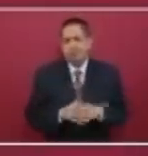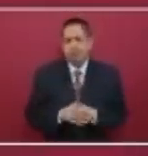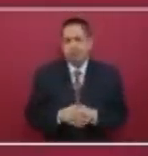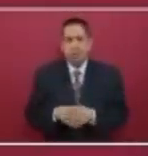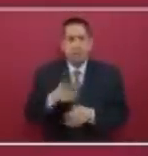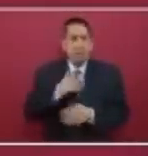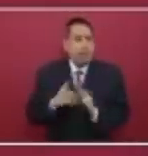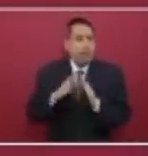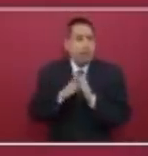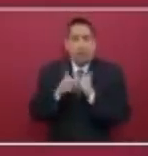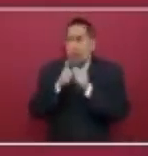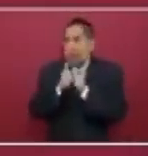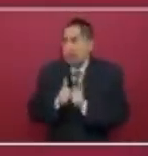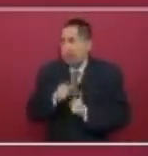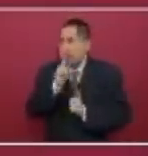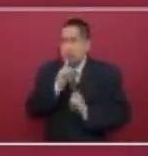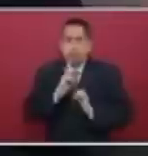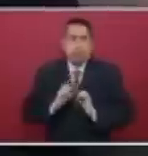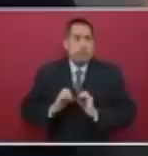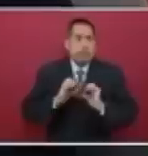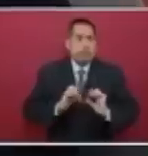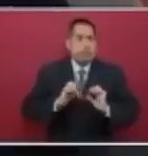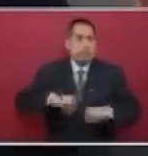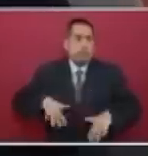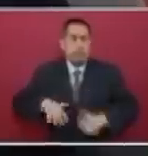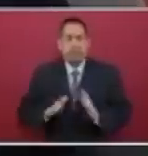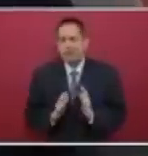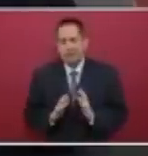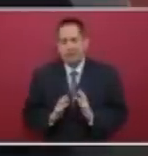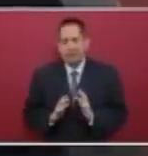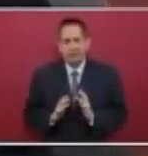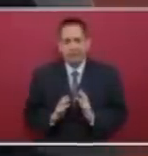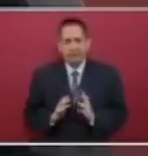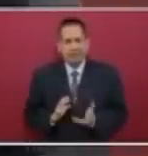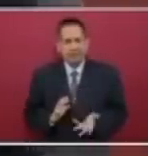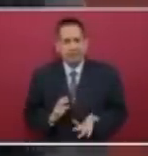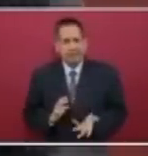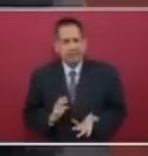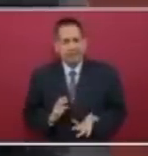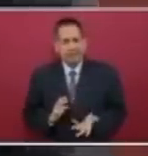que quedar en mi casa ah y este